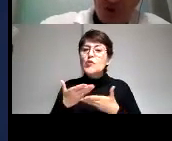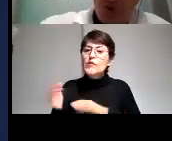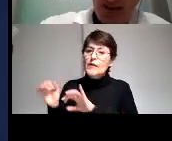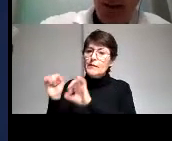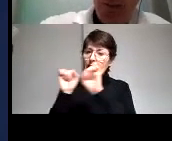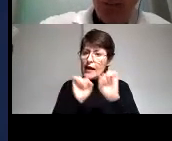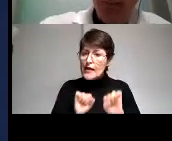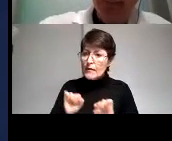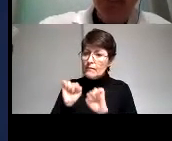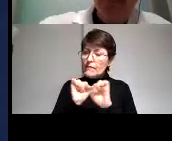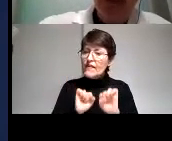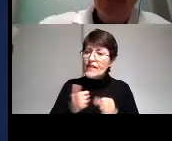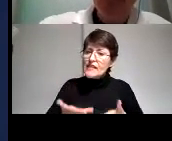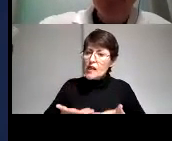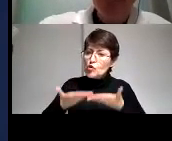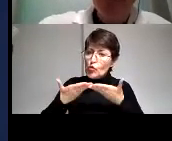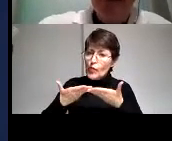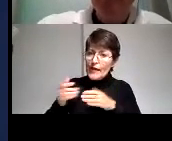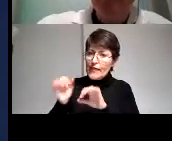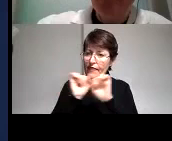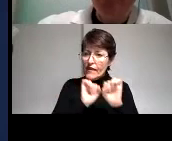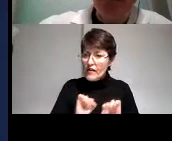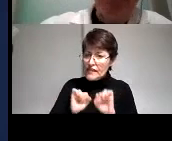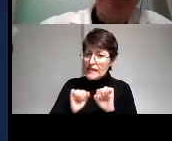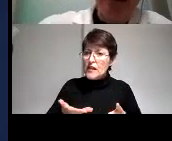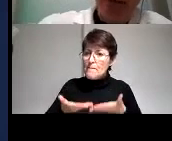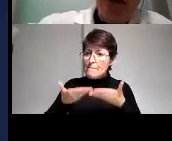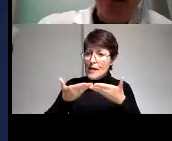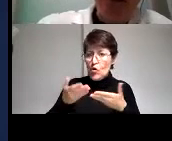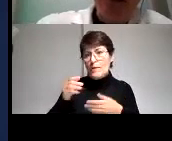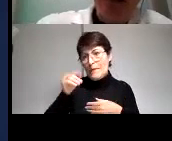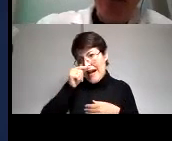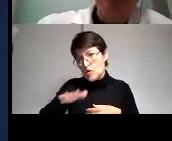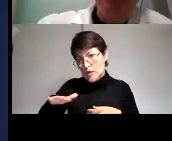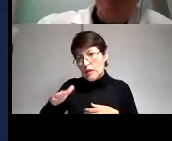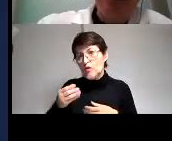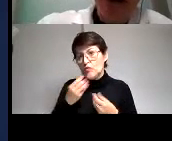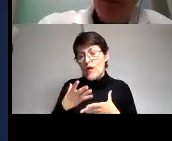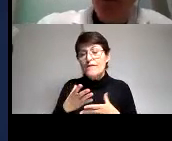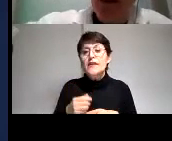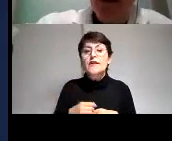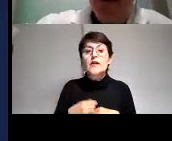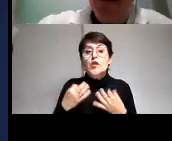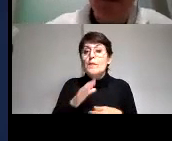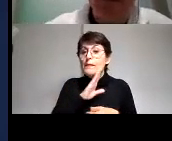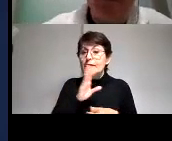darle inmunoglobulinas, vamos a darle ya defensas, además de las que le pasan de la madre, vamos